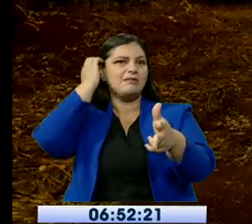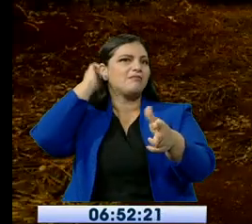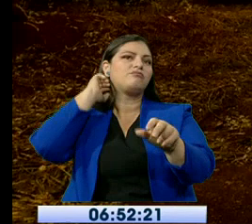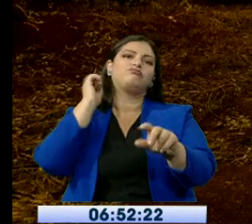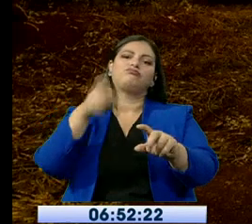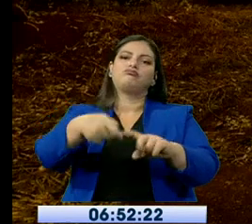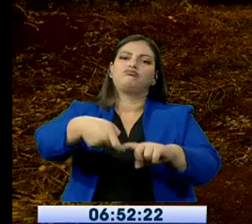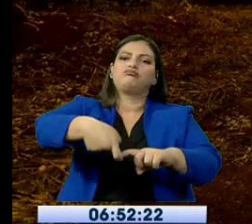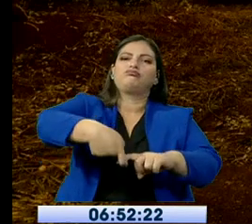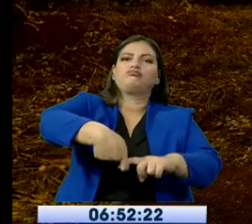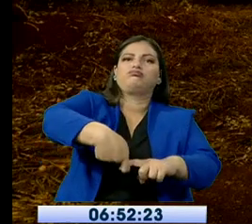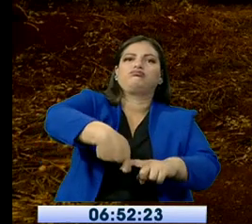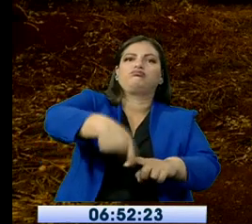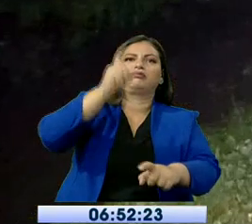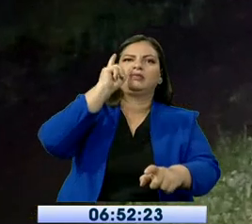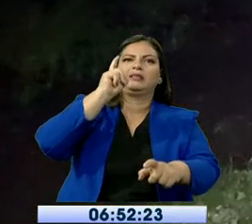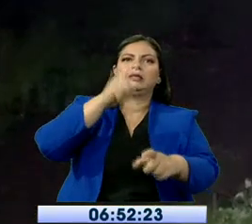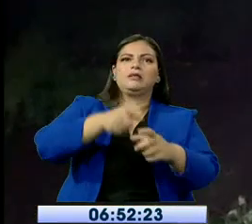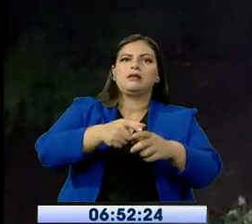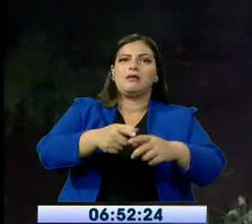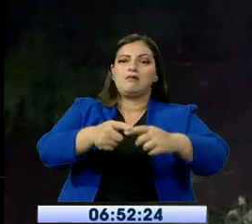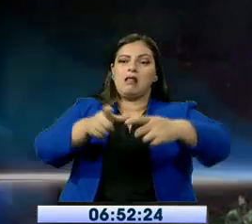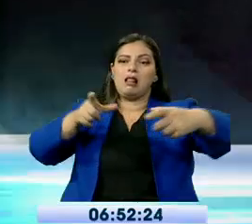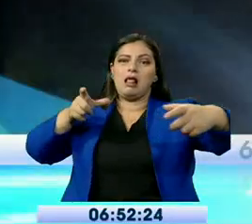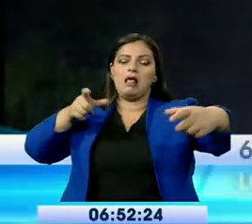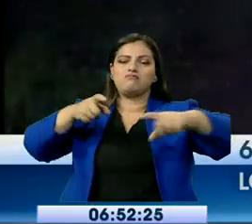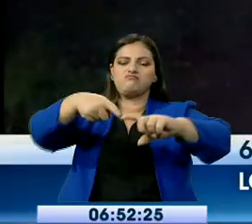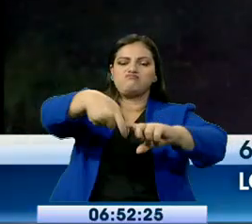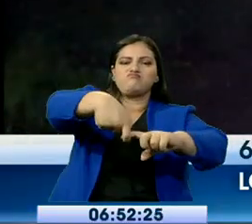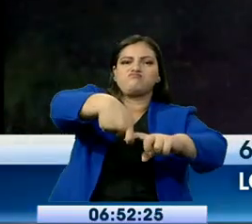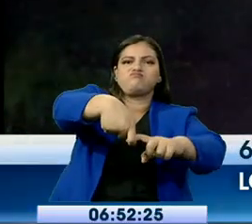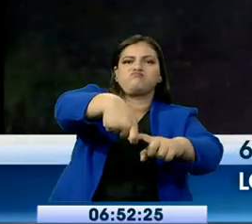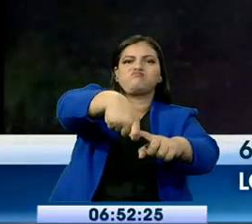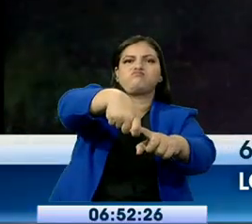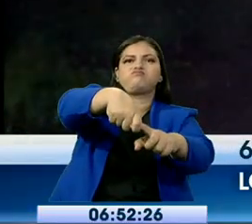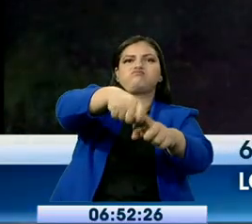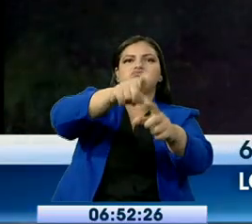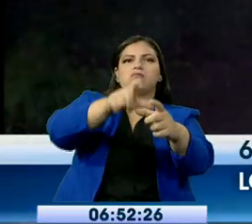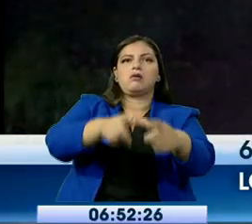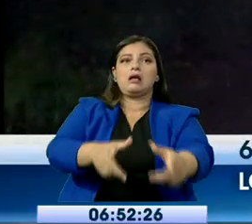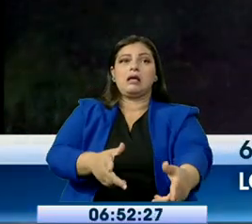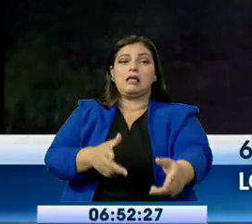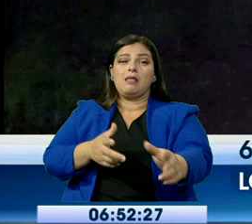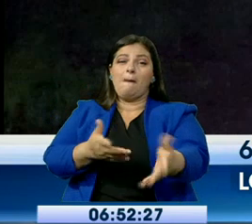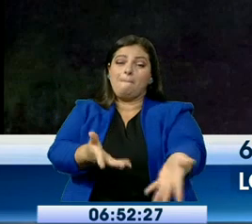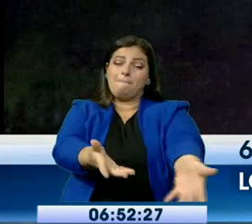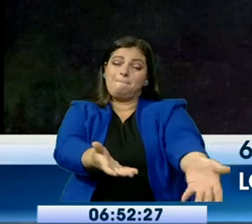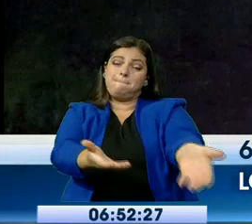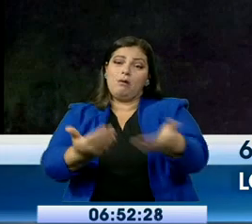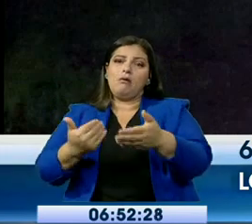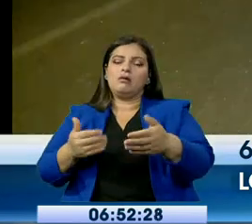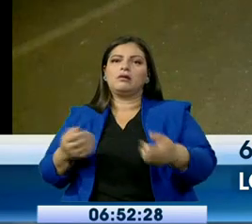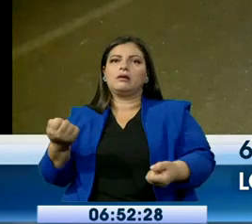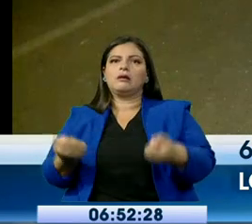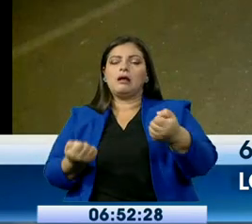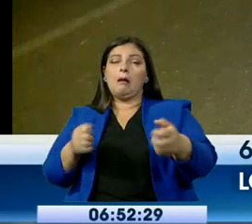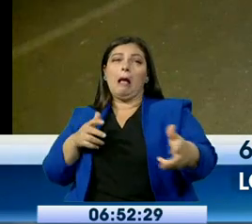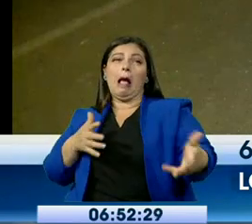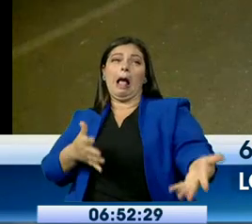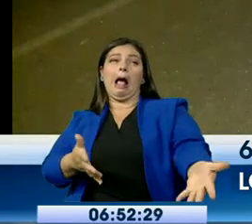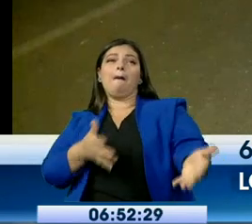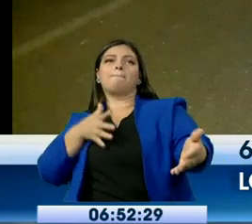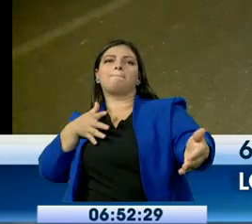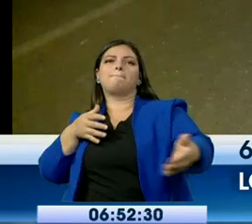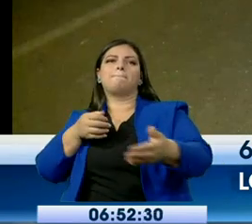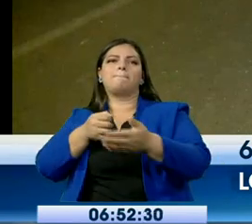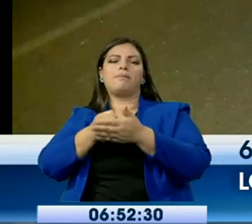chocó contra la camioneta, cegando la vida de 5 de sus ocupantes al instante. Una mujer herida era llevada hasta el hospital de